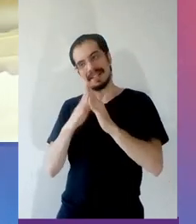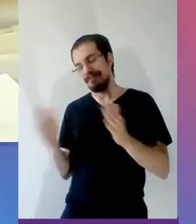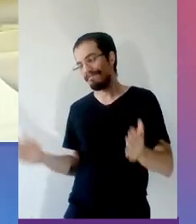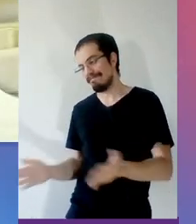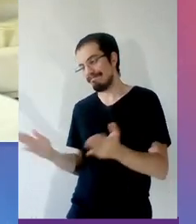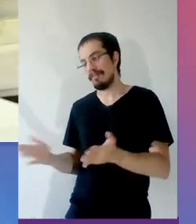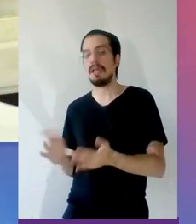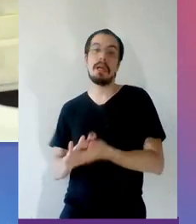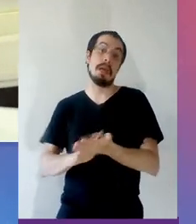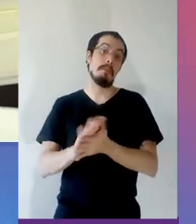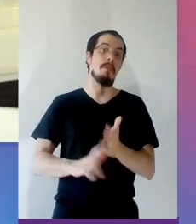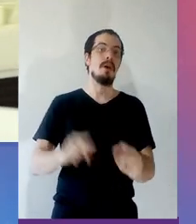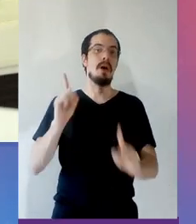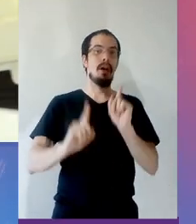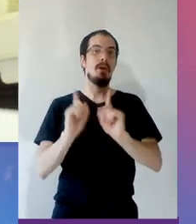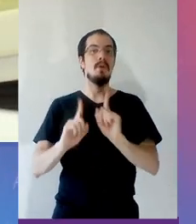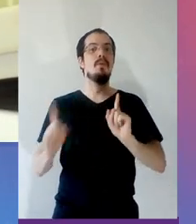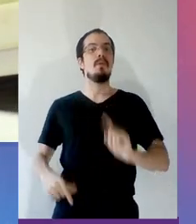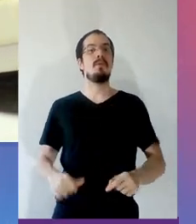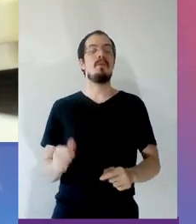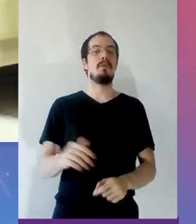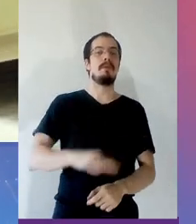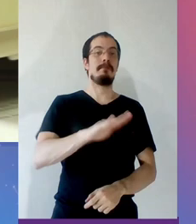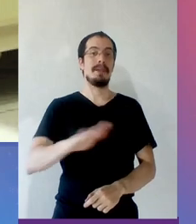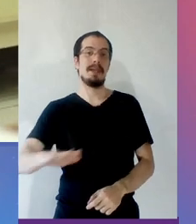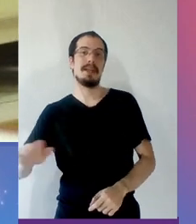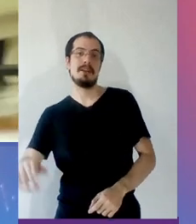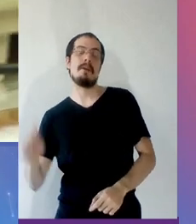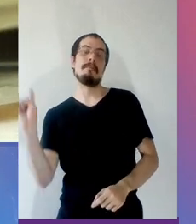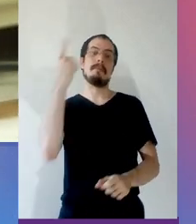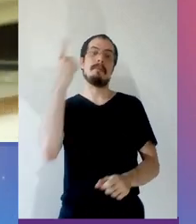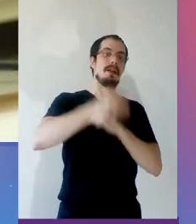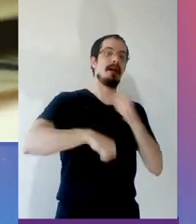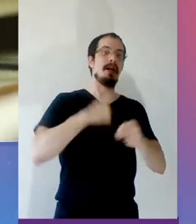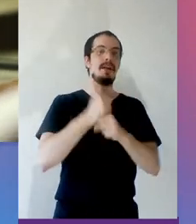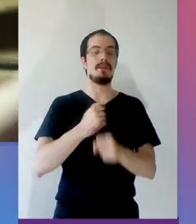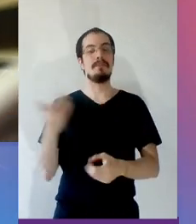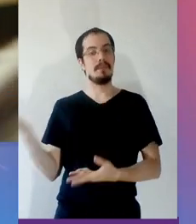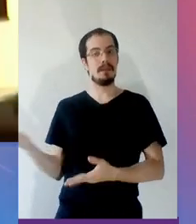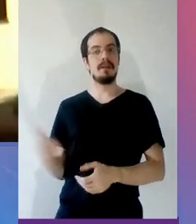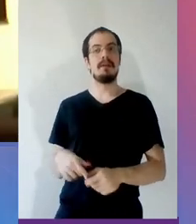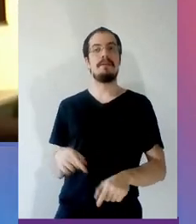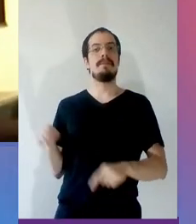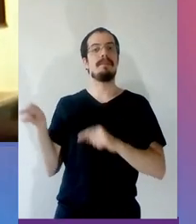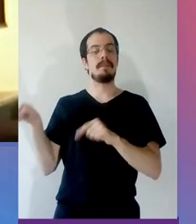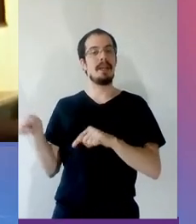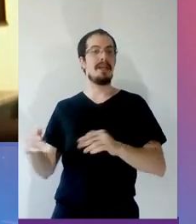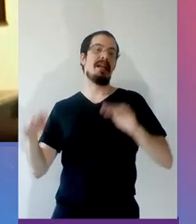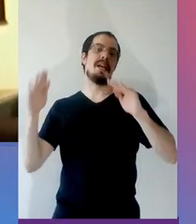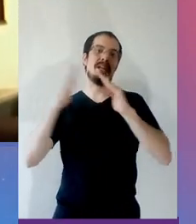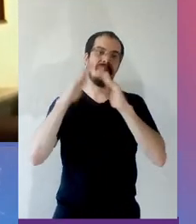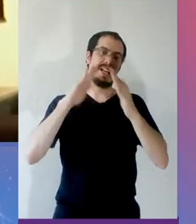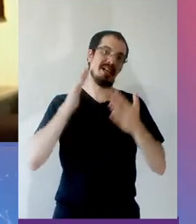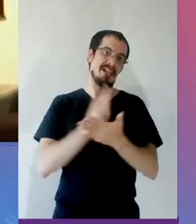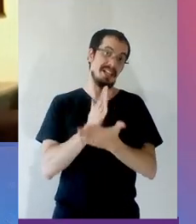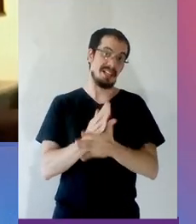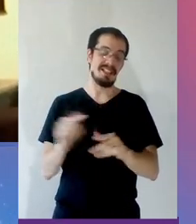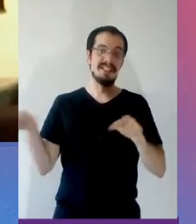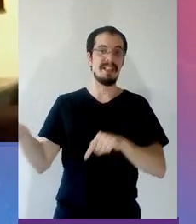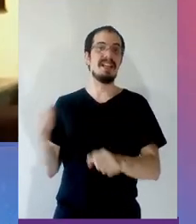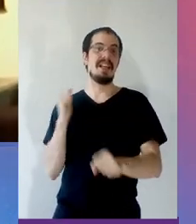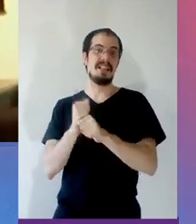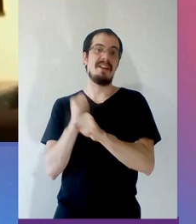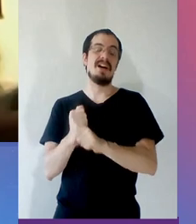año, digamos, y en el fondo, si bien en el fondo era un quedarse en la casa, pero para hacer teletrabajo, entonces